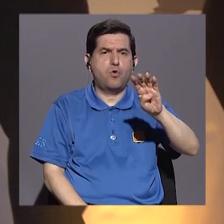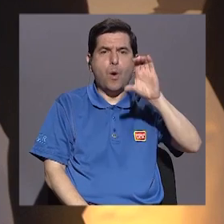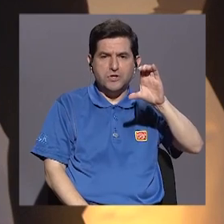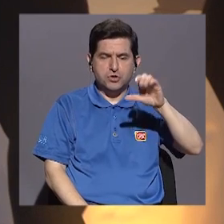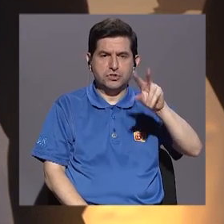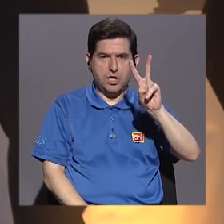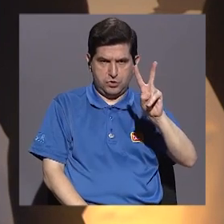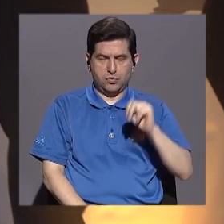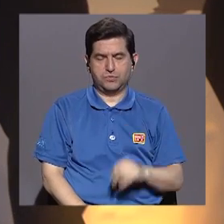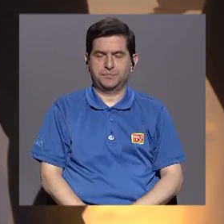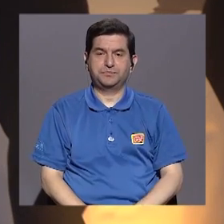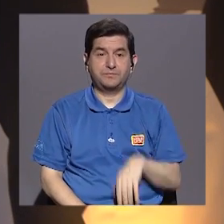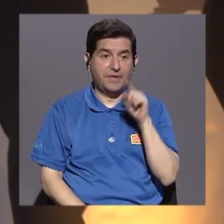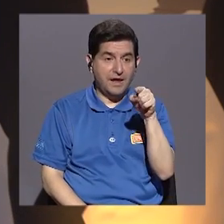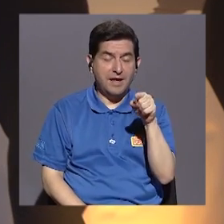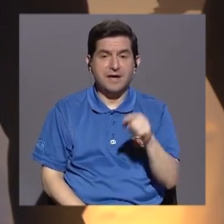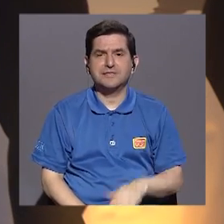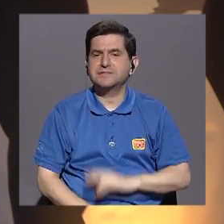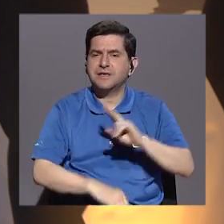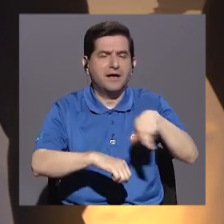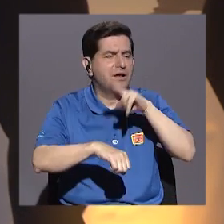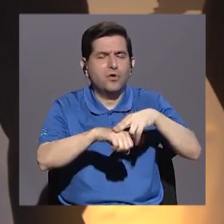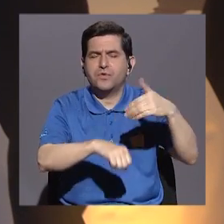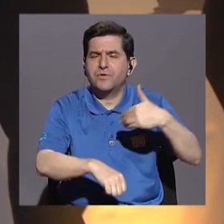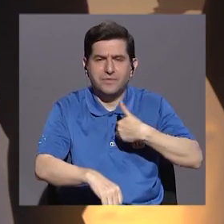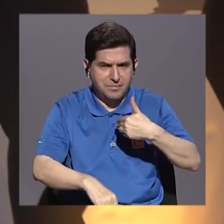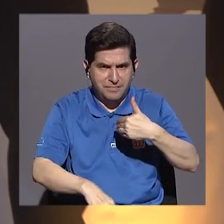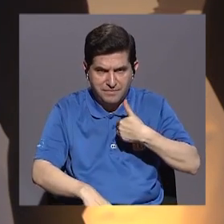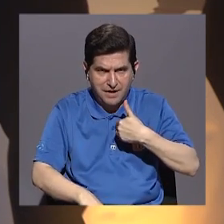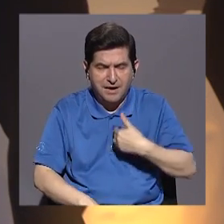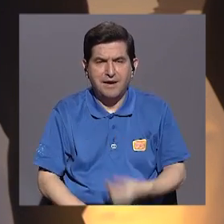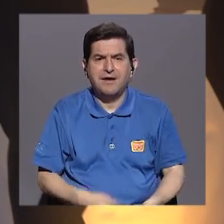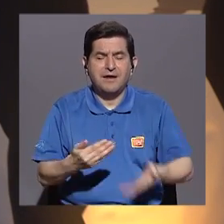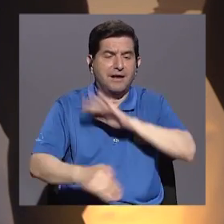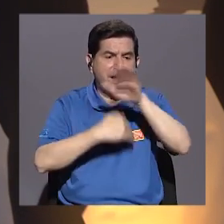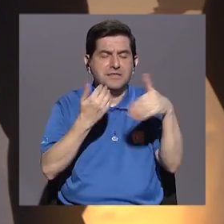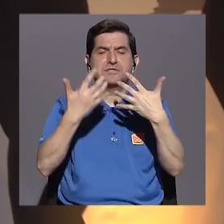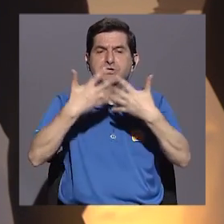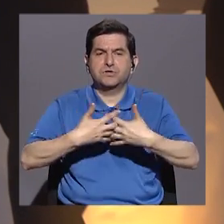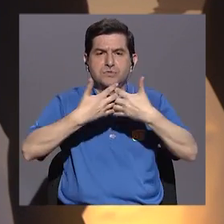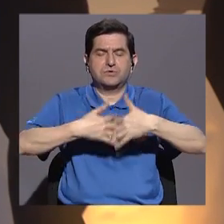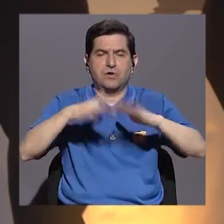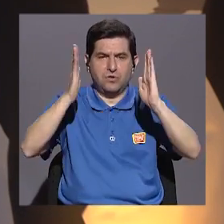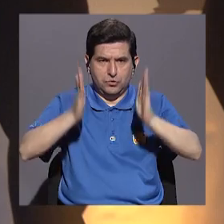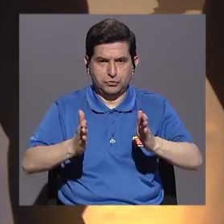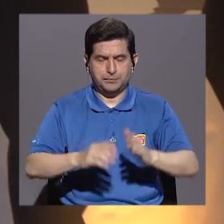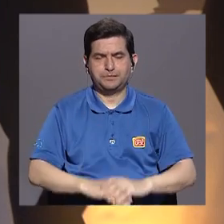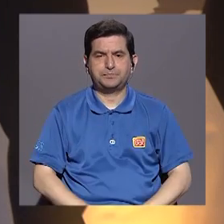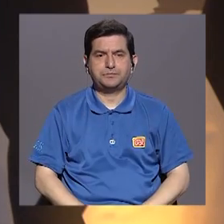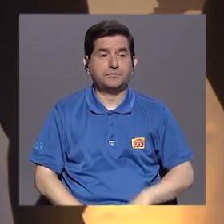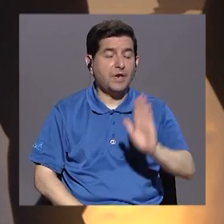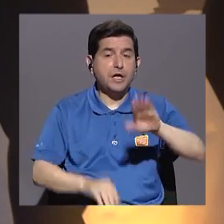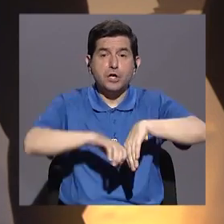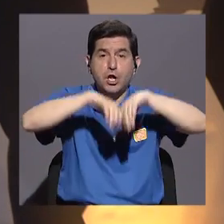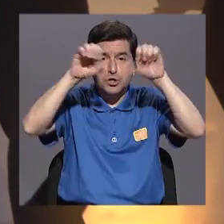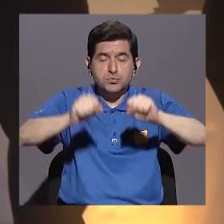400 volts esa es la televisión típica que si están usando prácticamente todos los fabricantes en sus sistemas